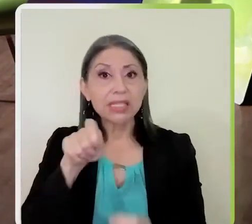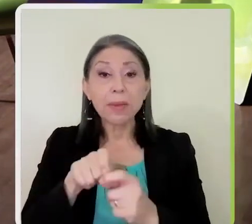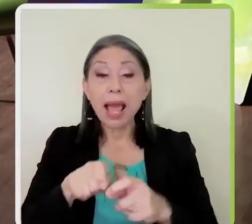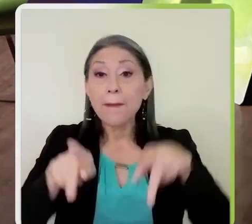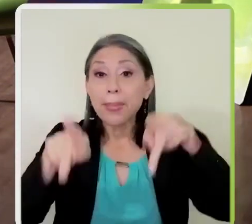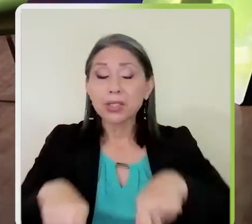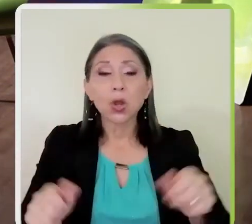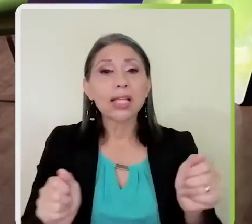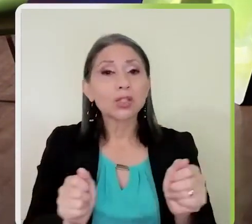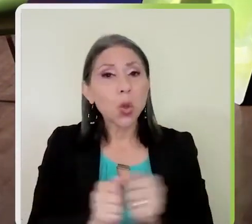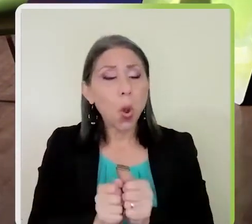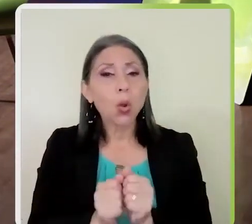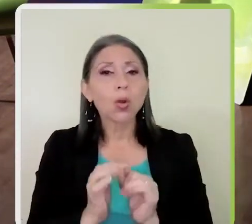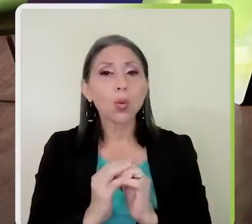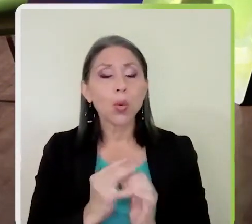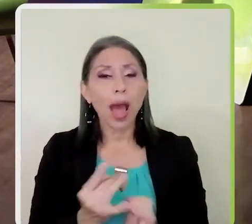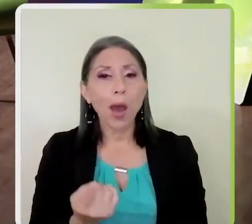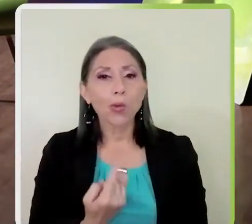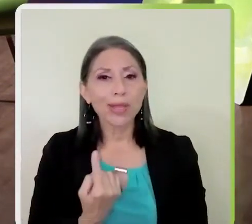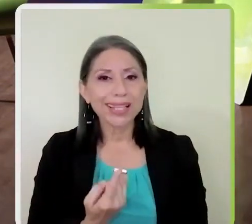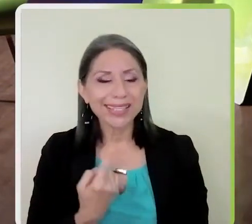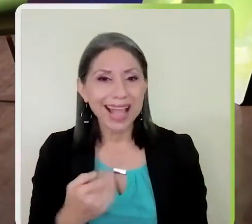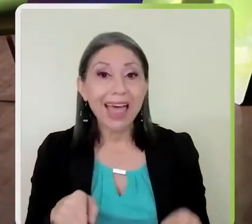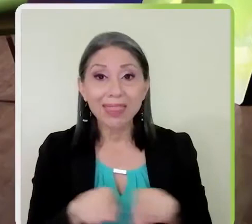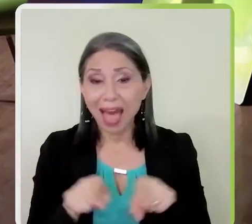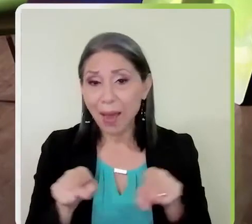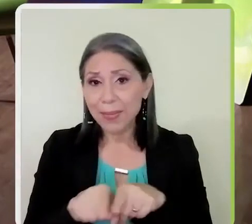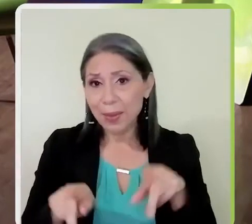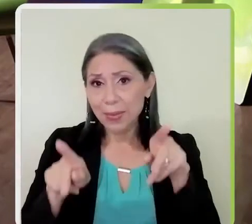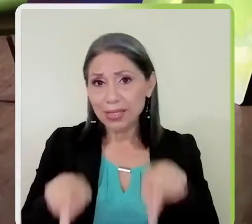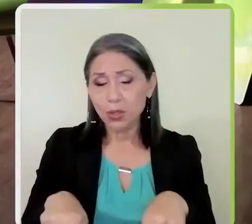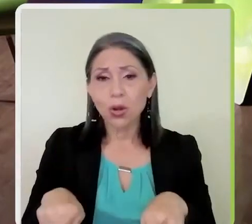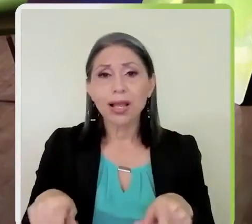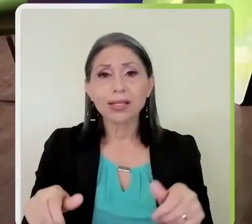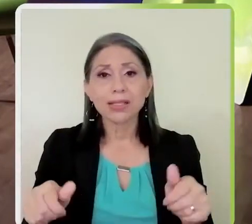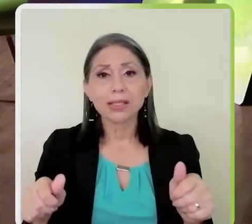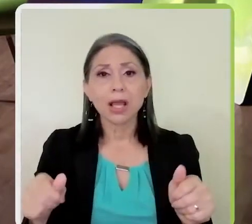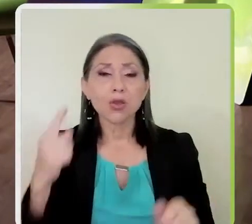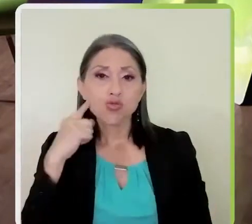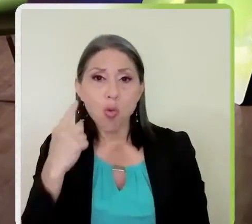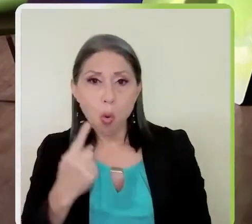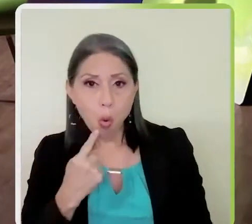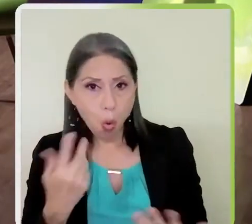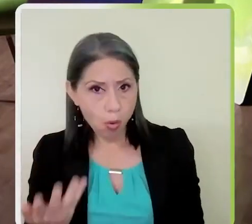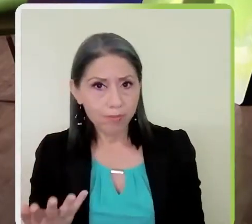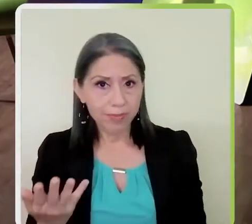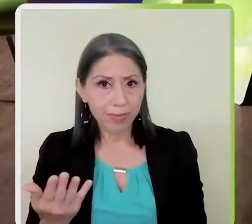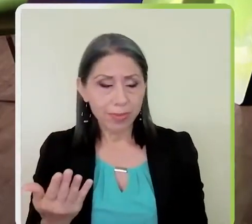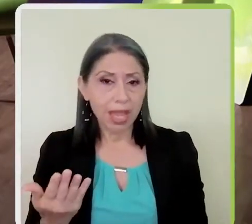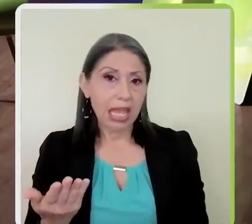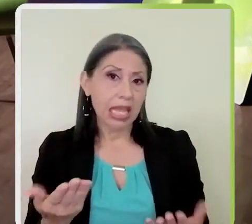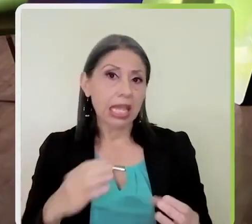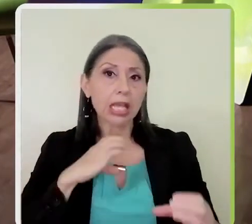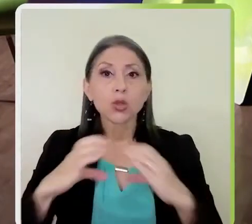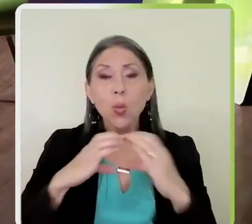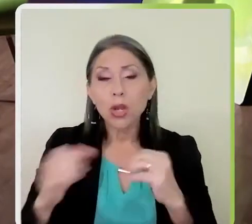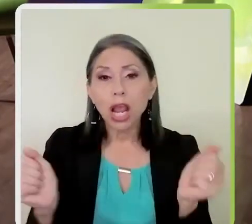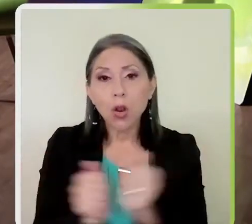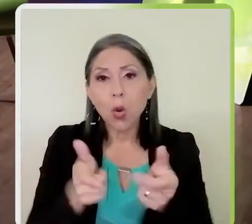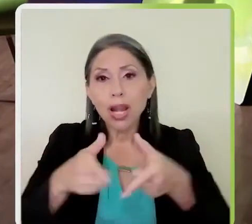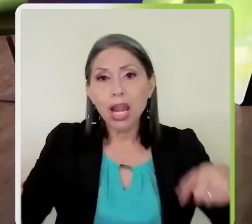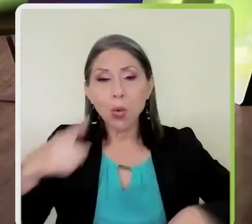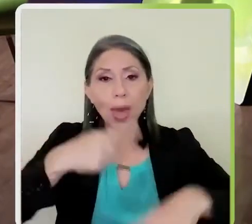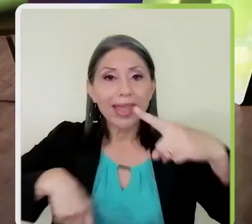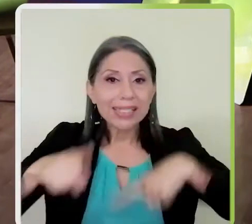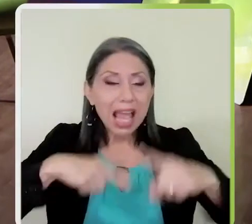Específicamente las personas con trastorno del espectro autista, también quienes tienen sordera, ¿verdad?, y que se comunican, por ejemplo, con